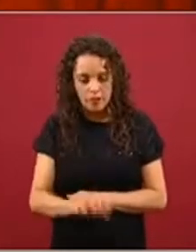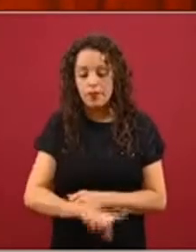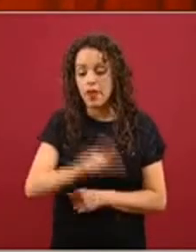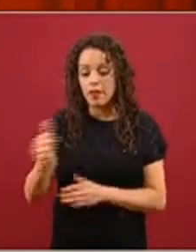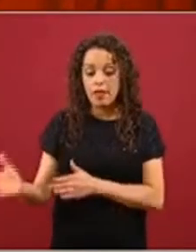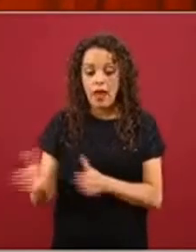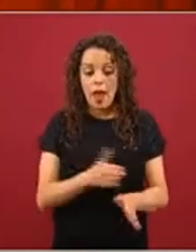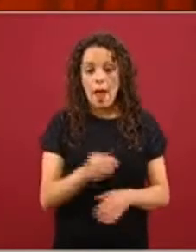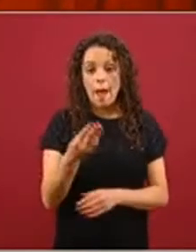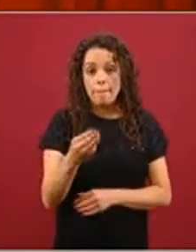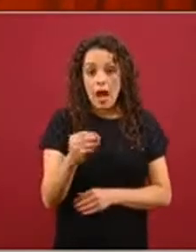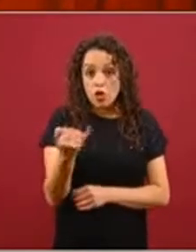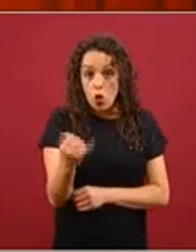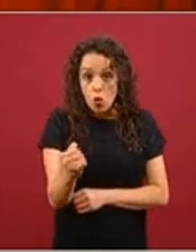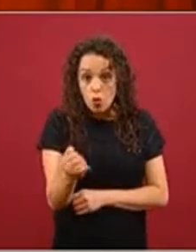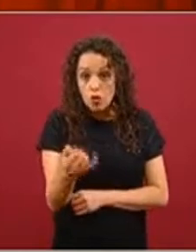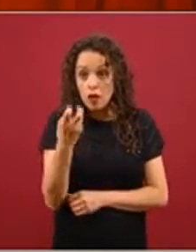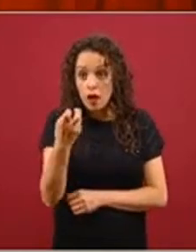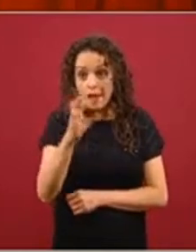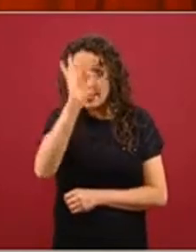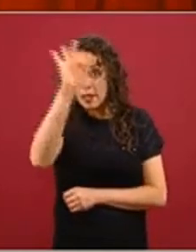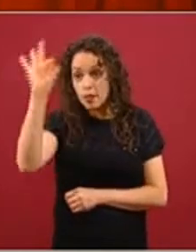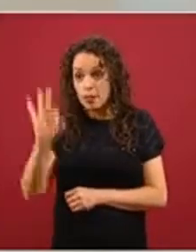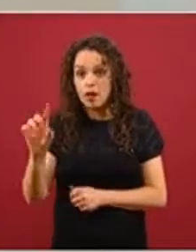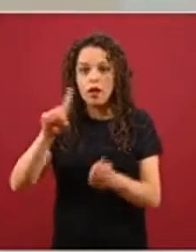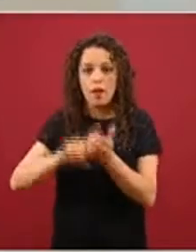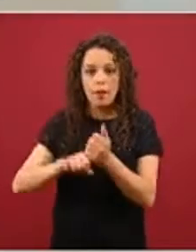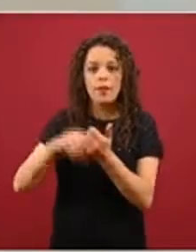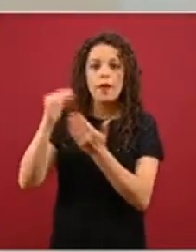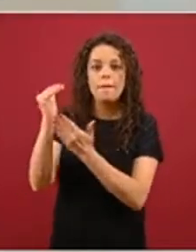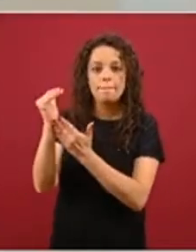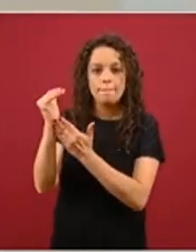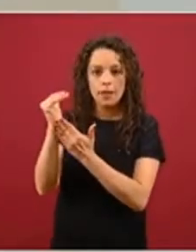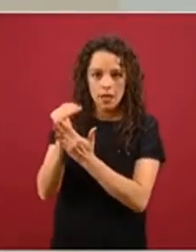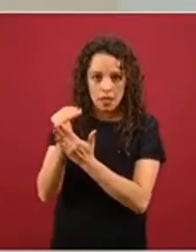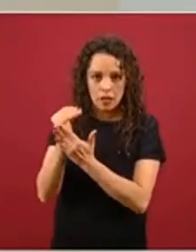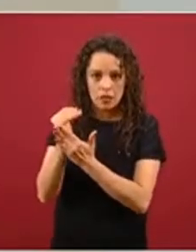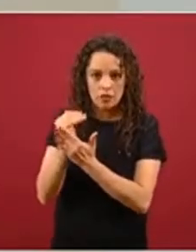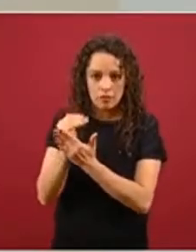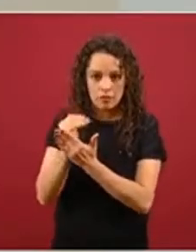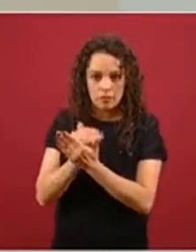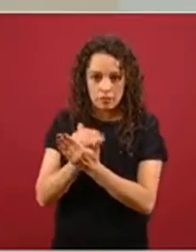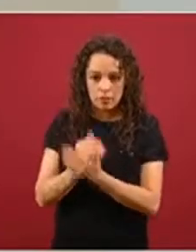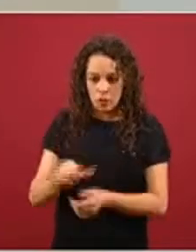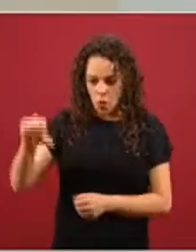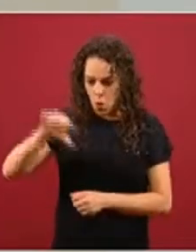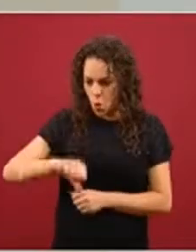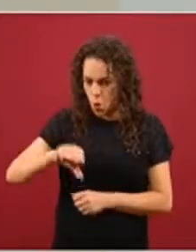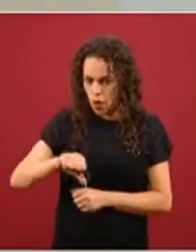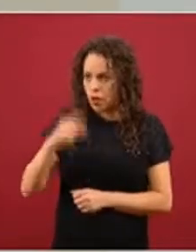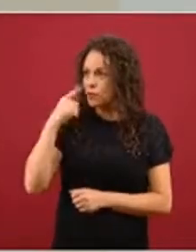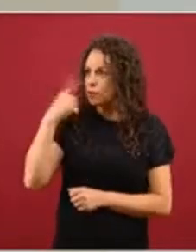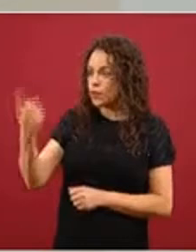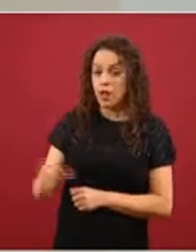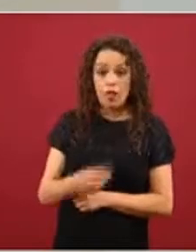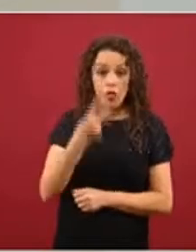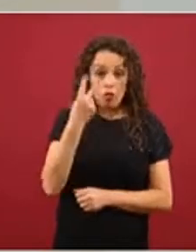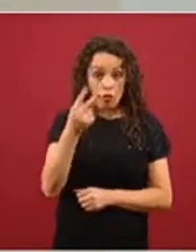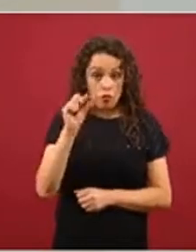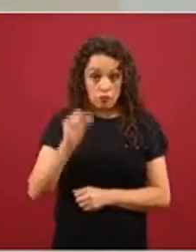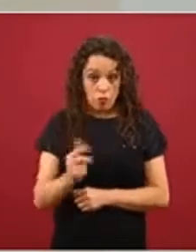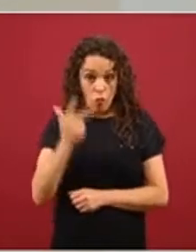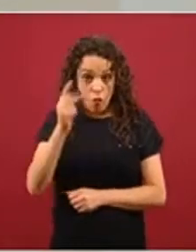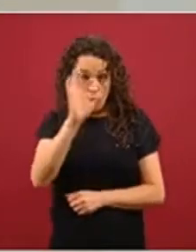junio se ha ido reduciendo ese porcentaje de incremento y hoy es 2.8%, de acuerdo a